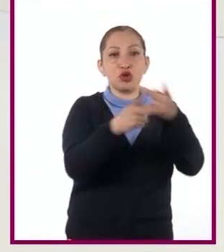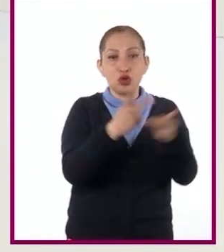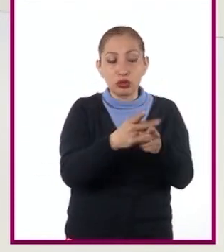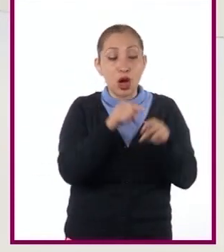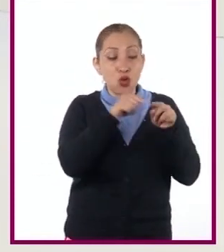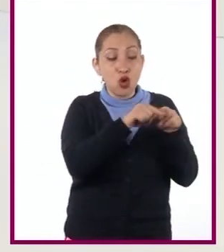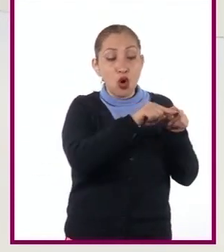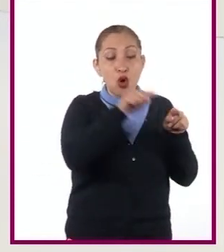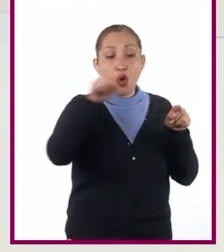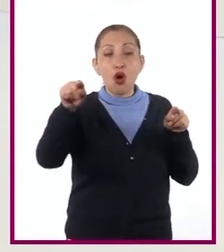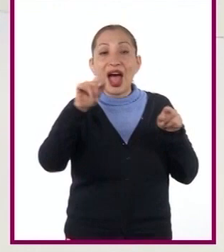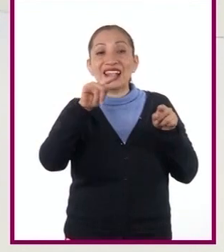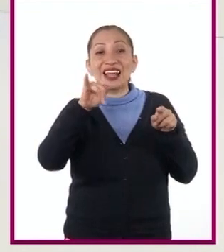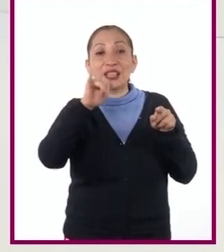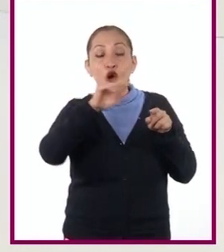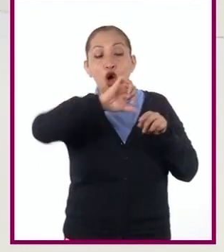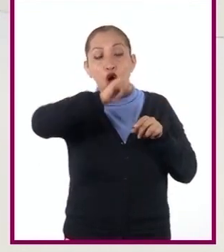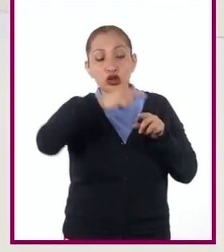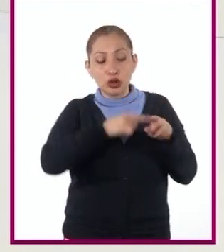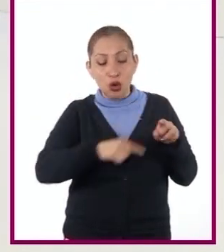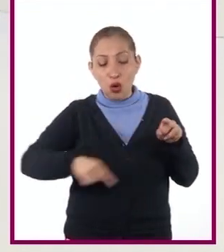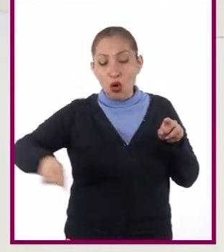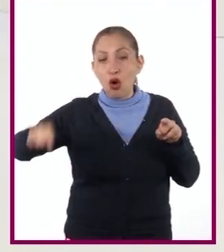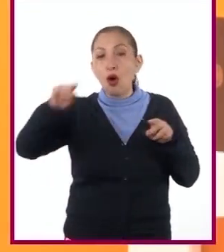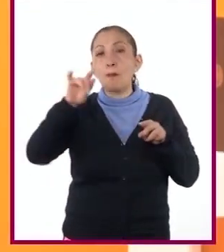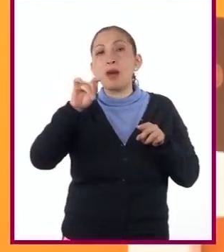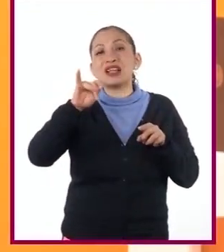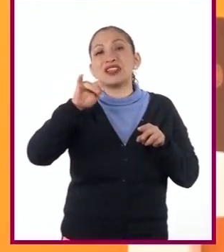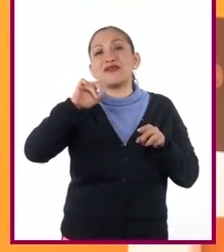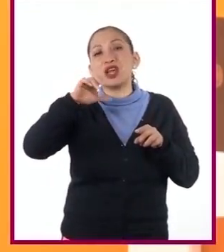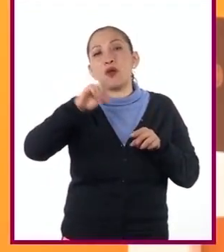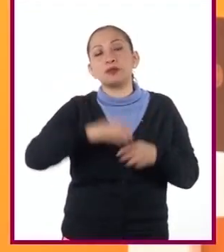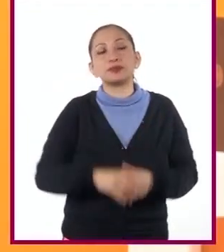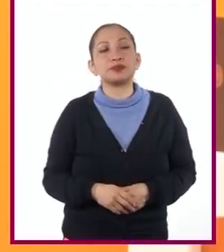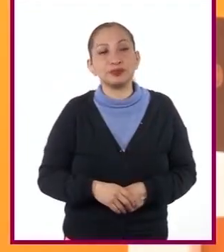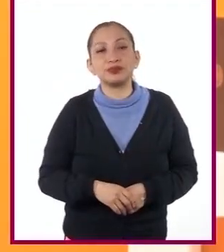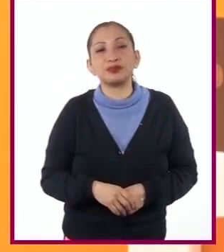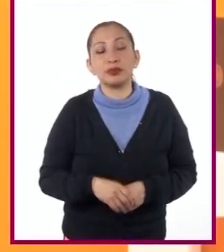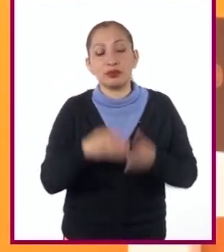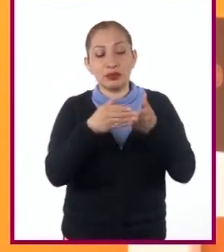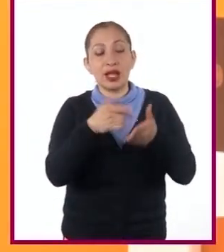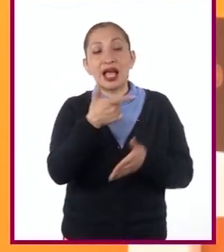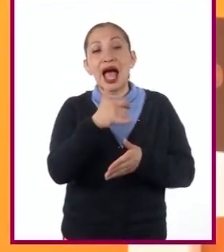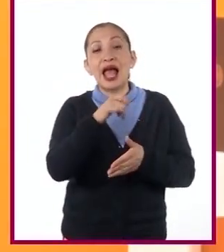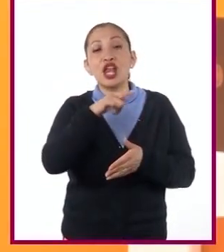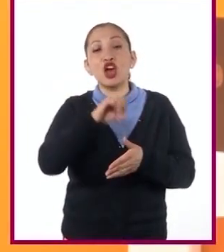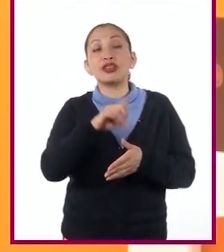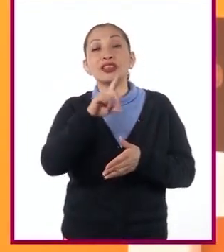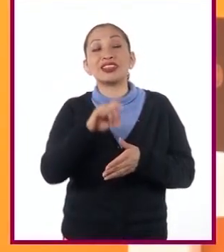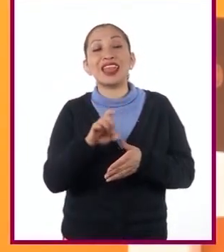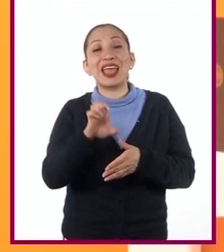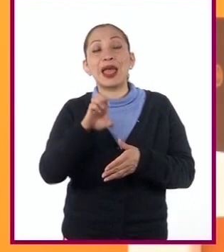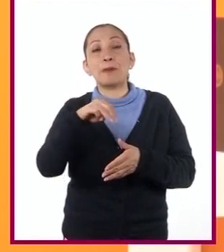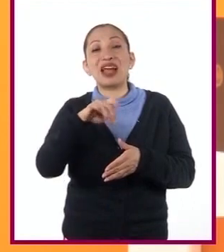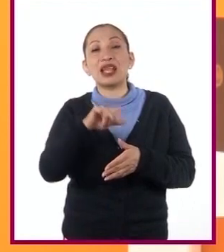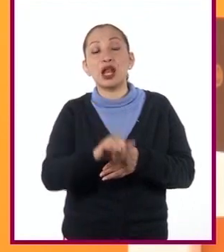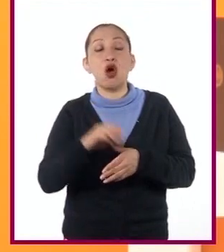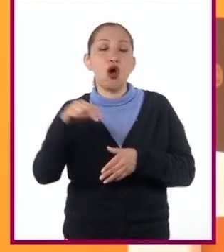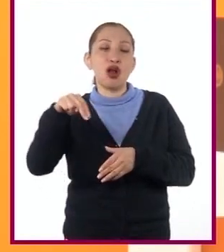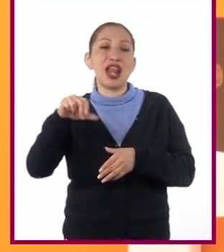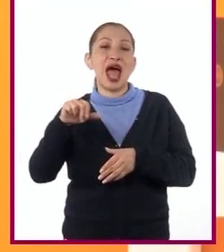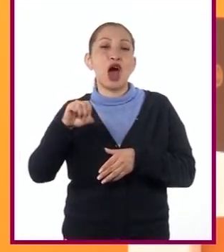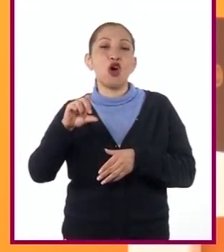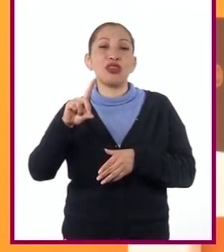por el Atlántico y la otra por el Océano Pacífico. El galeón de Manila, mejor conocido como Nao de